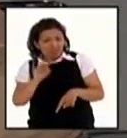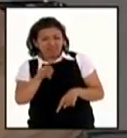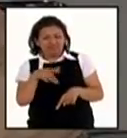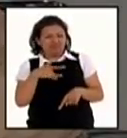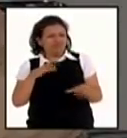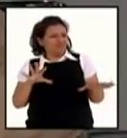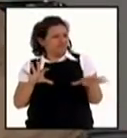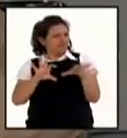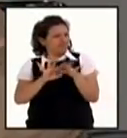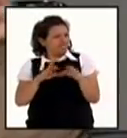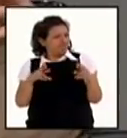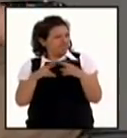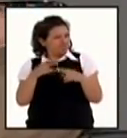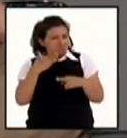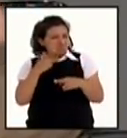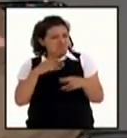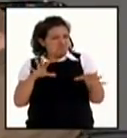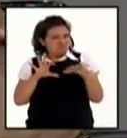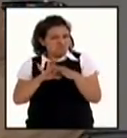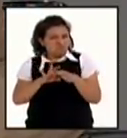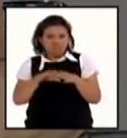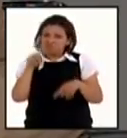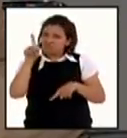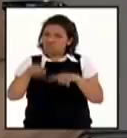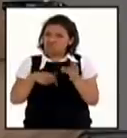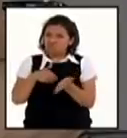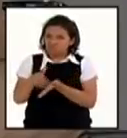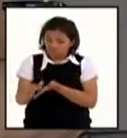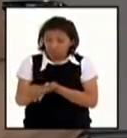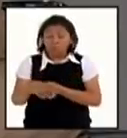sana doctrina, ¿no es cierto? Entonces, creo que